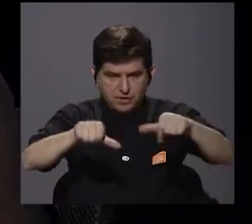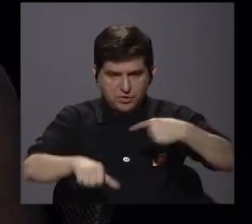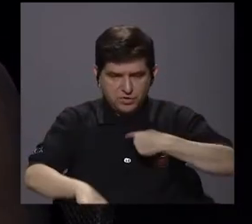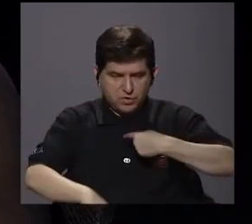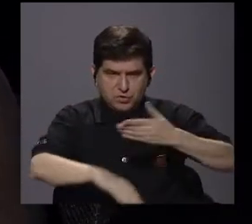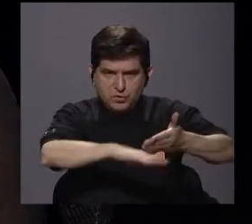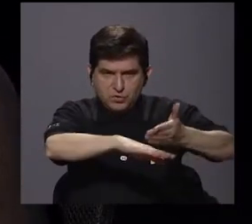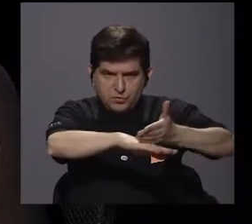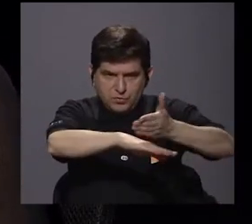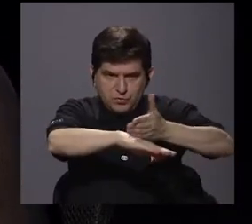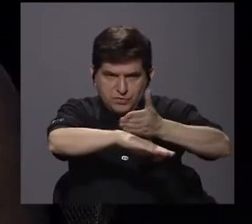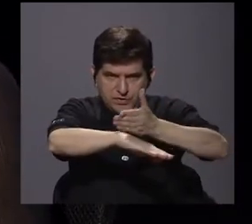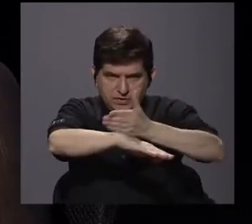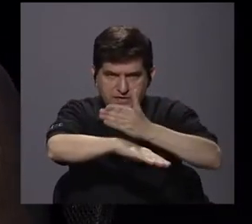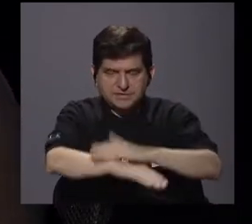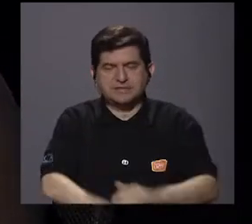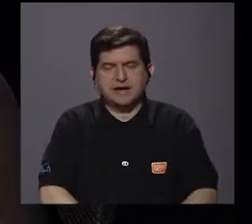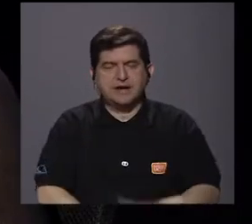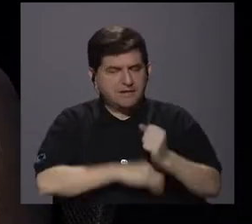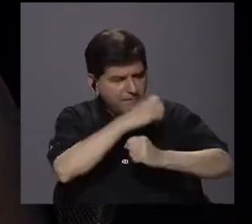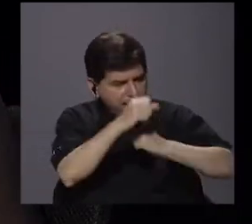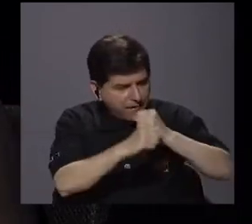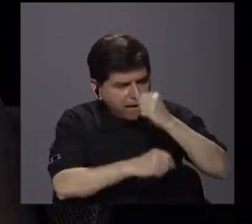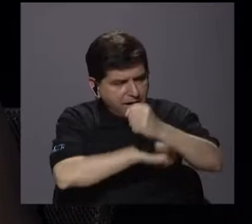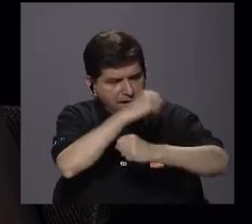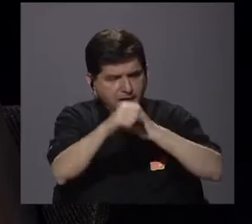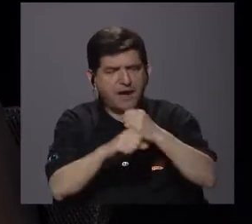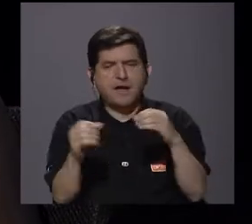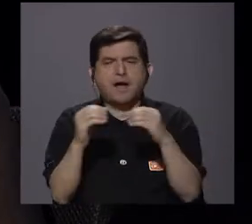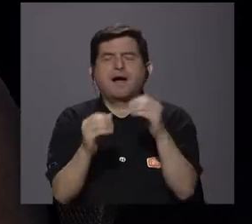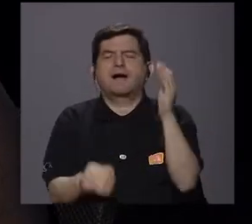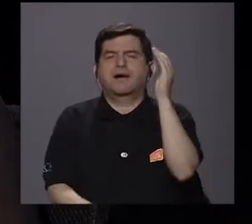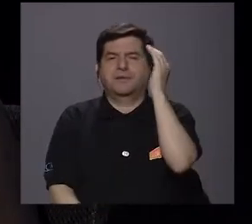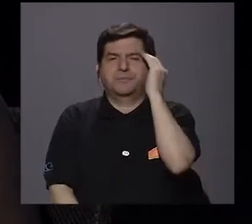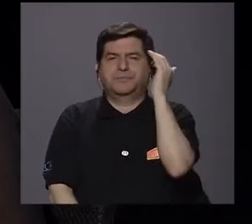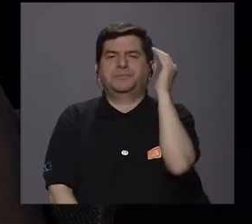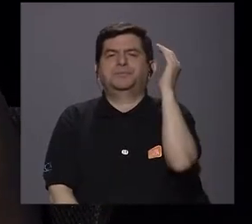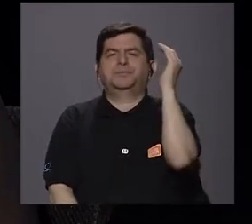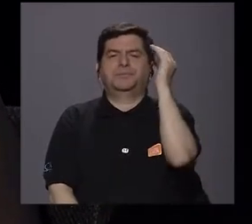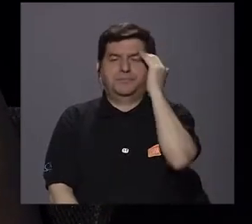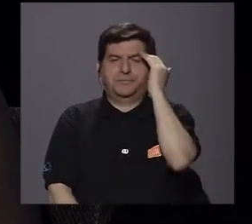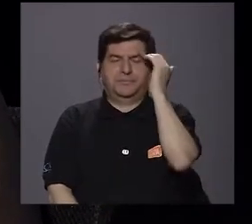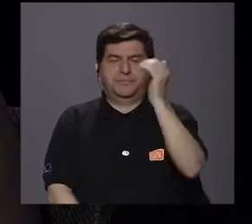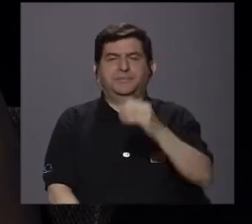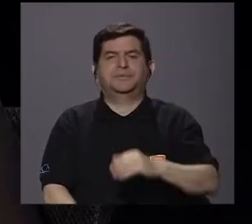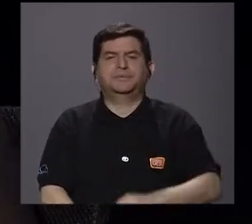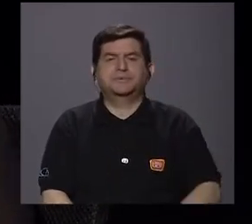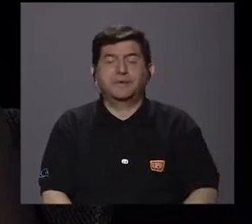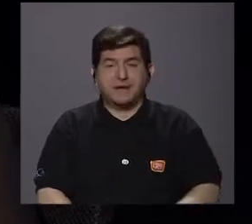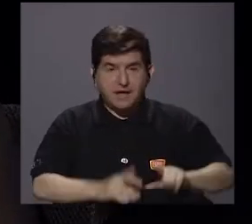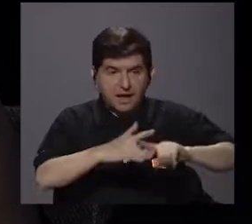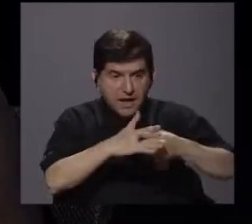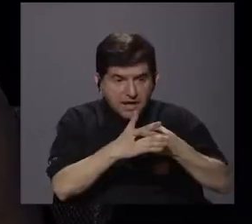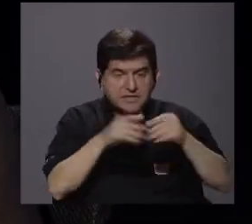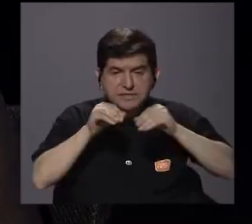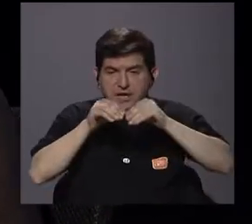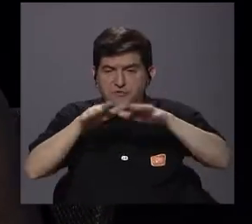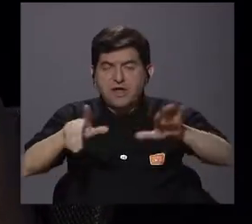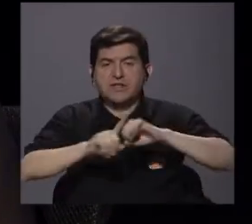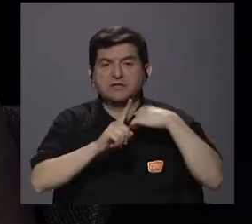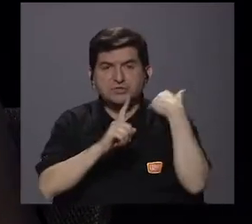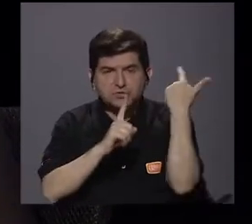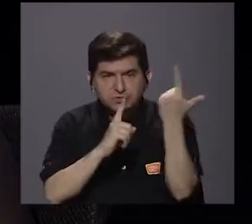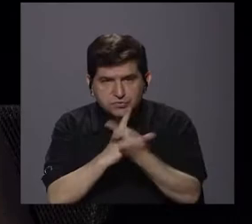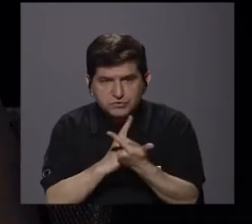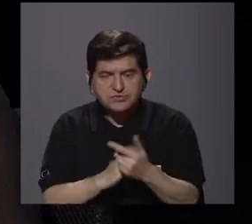fui avanzando en mi edad, ya fui adquiriendo más conocimiento. Cuando inician las redes sociales,